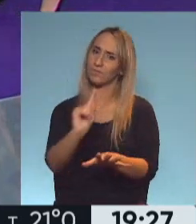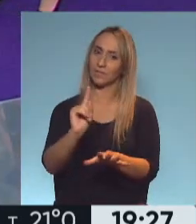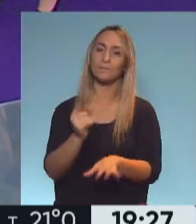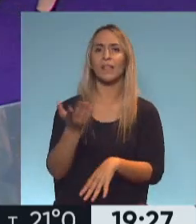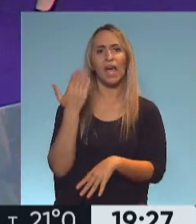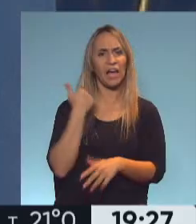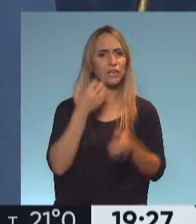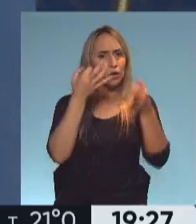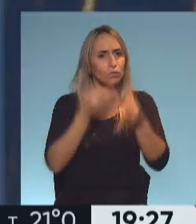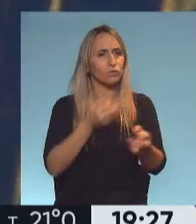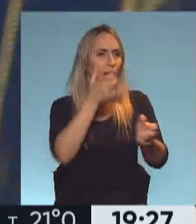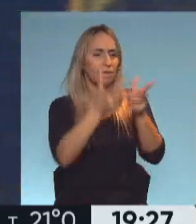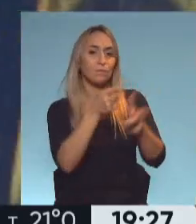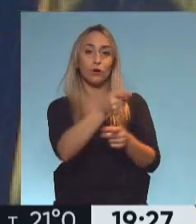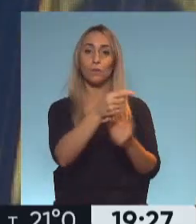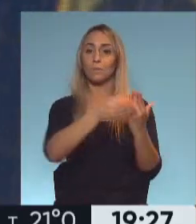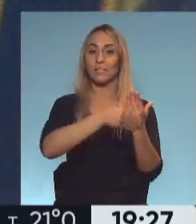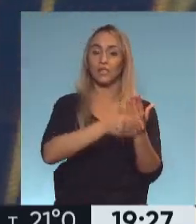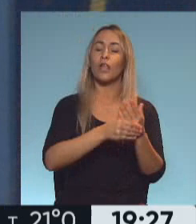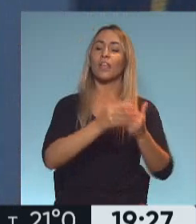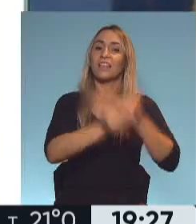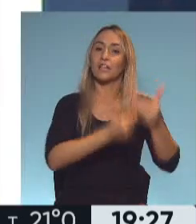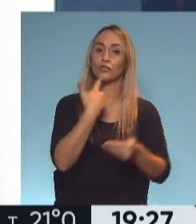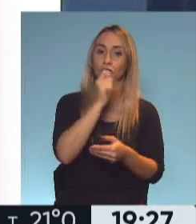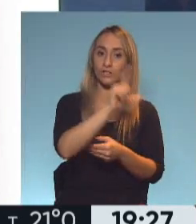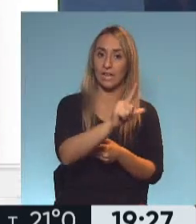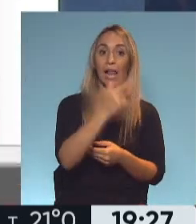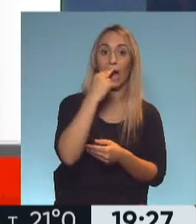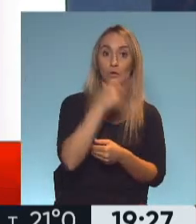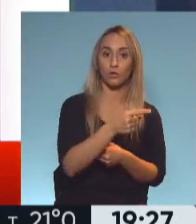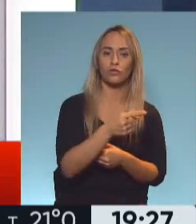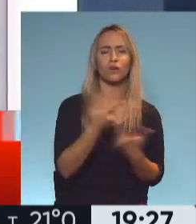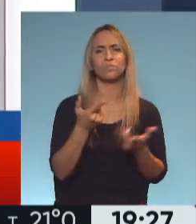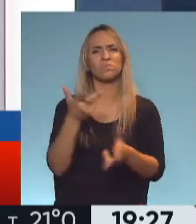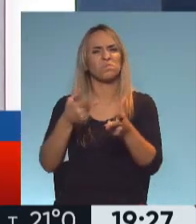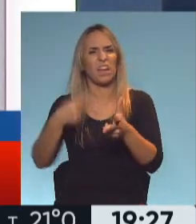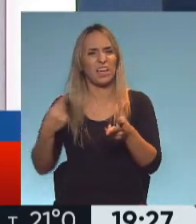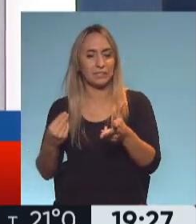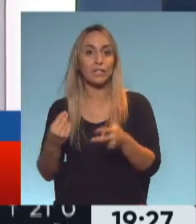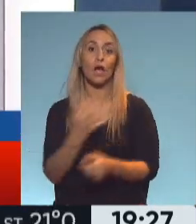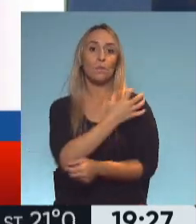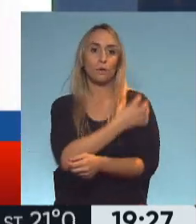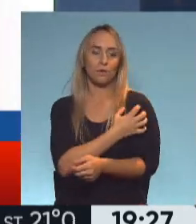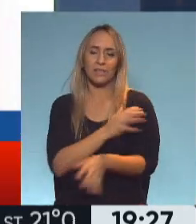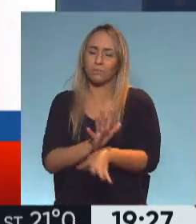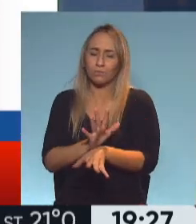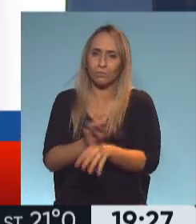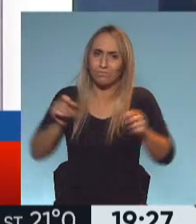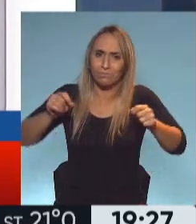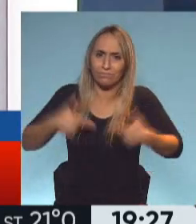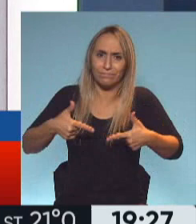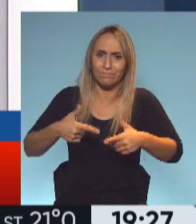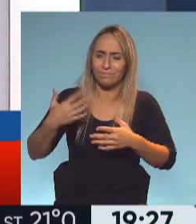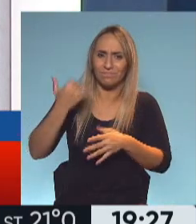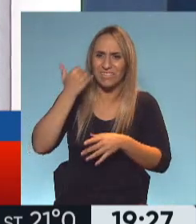Arroyo, ministro de Desarrollo Social, ¿no? La pobreza estructural. ¿Qué quiere decir? La pobreza que ya es intrínseca, la pobreza